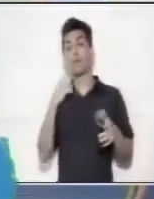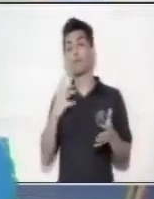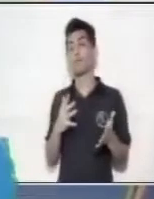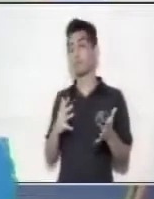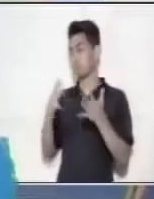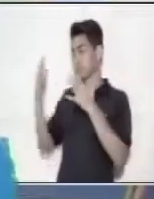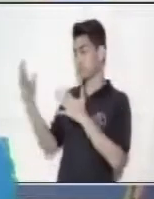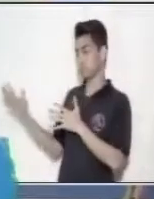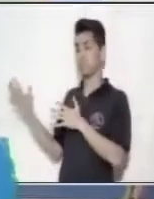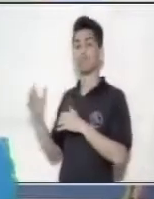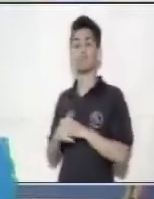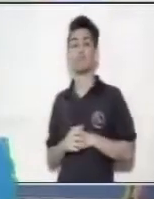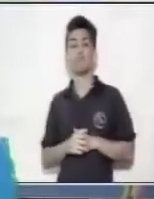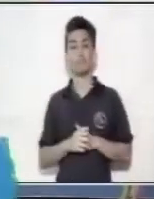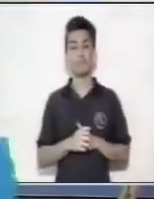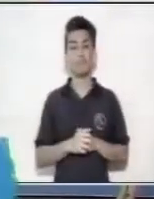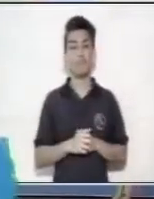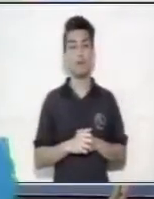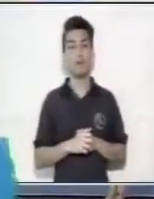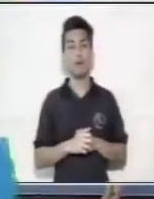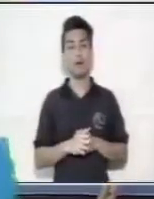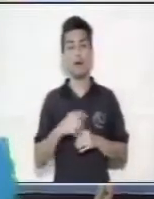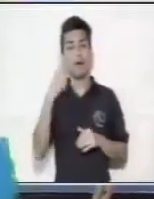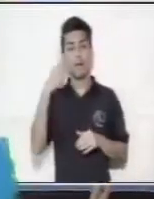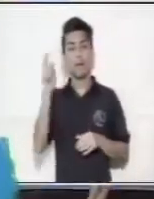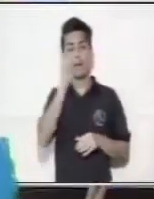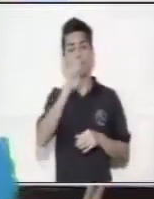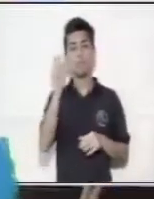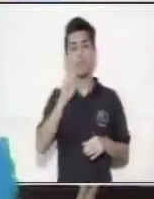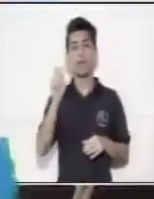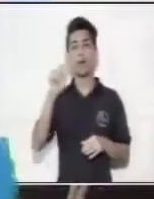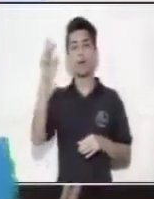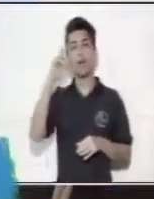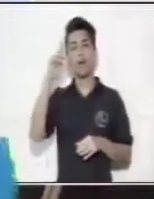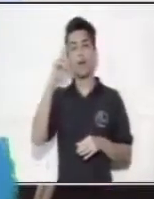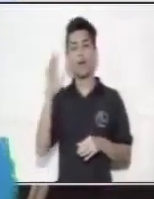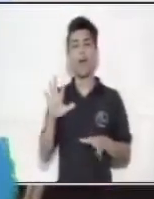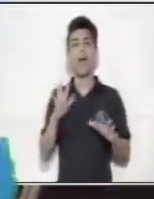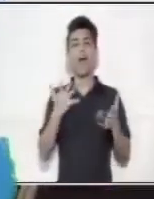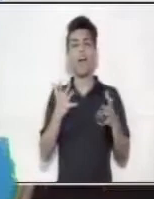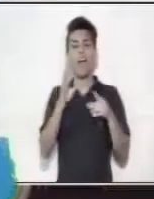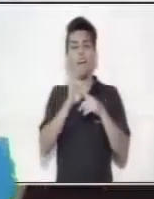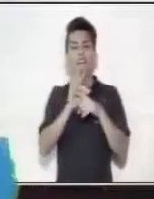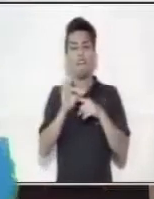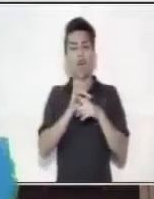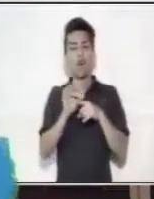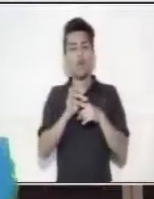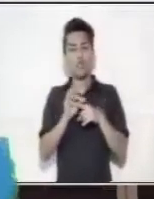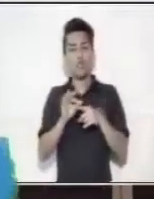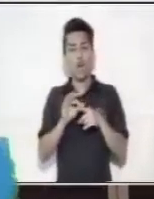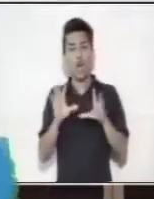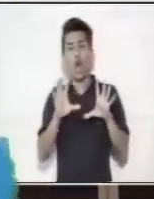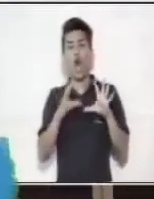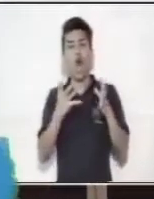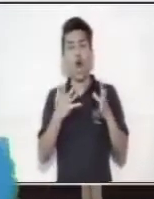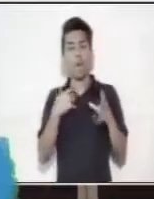lado izquierdo, donde está la pizarra, para recordar qué función tiene el pronombre.